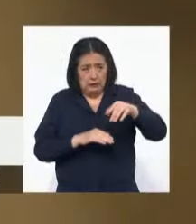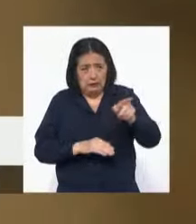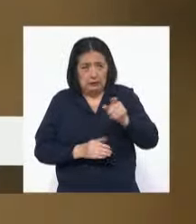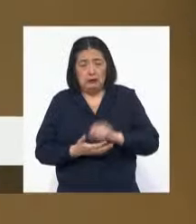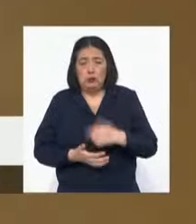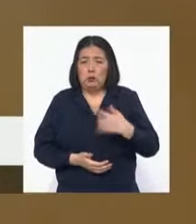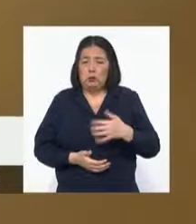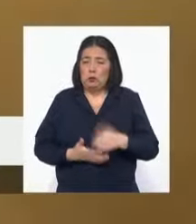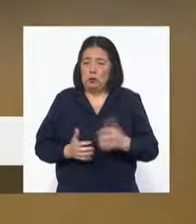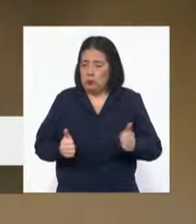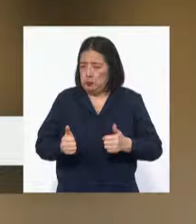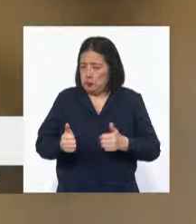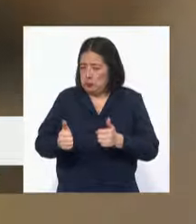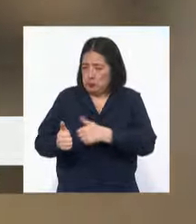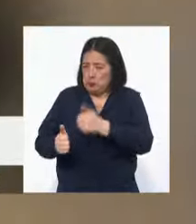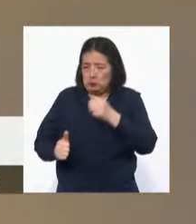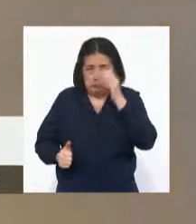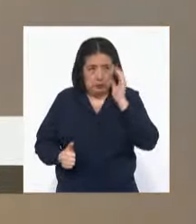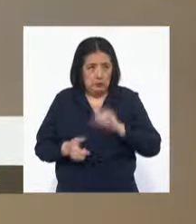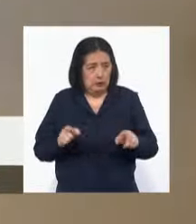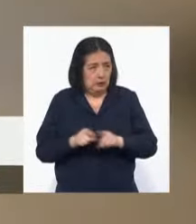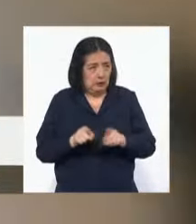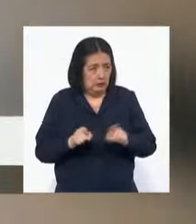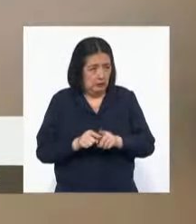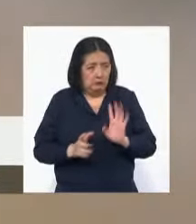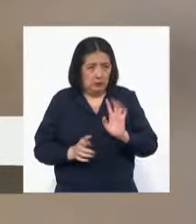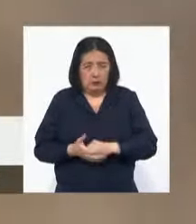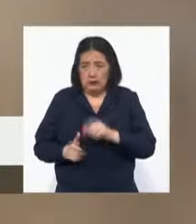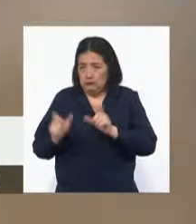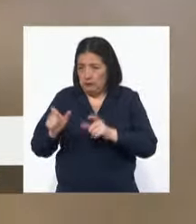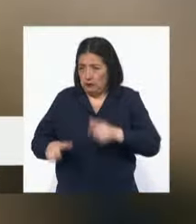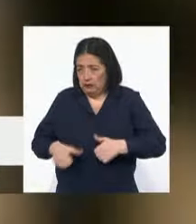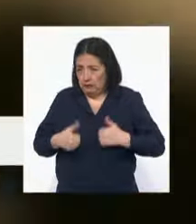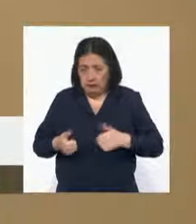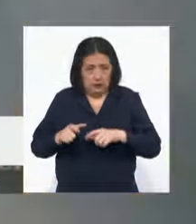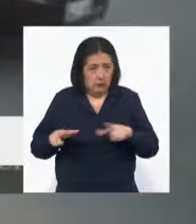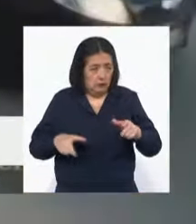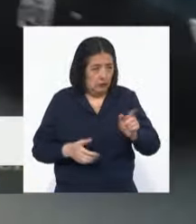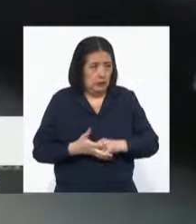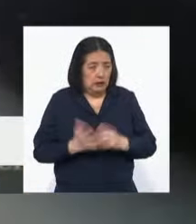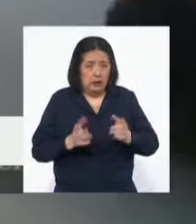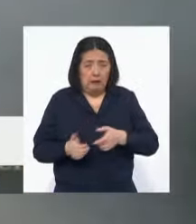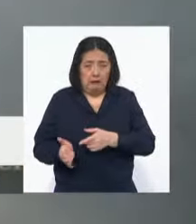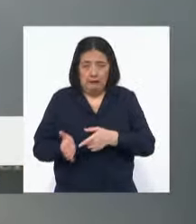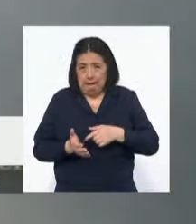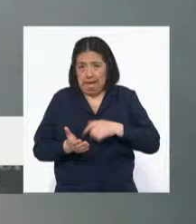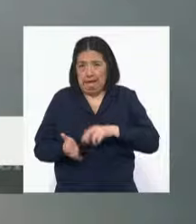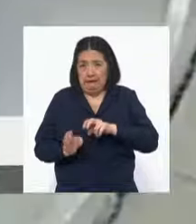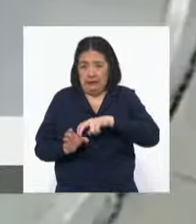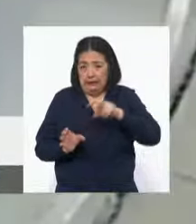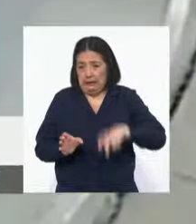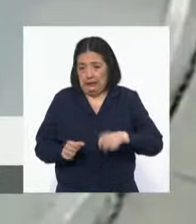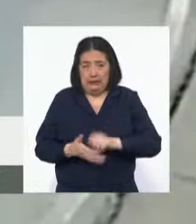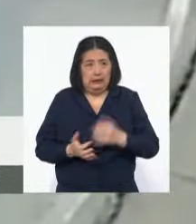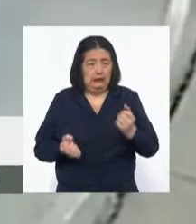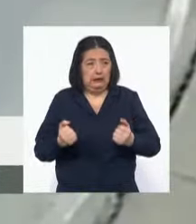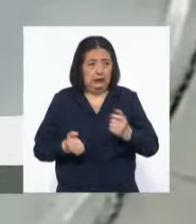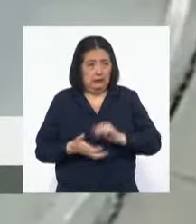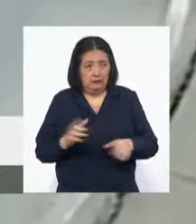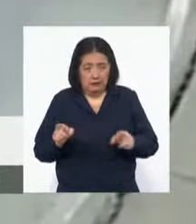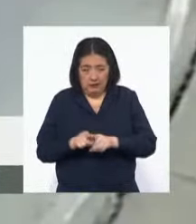Habría sido la persecución policial, así como la de los mismos vecinos, que habría obligado a estos sujetos a abandonar el auto. Pero